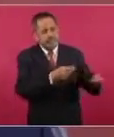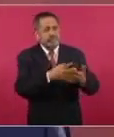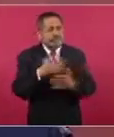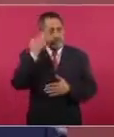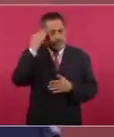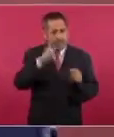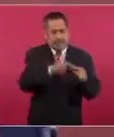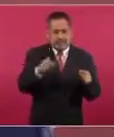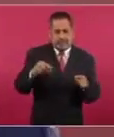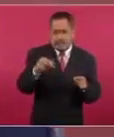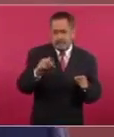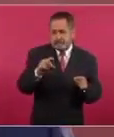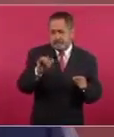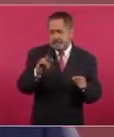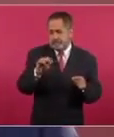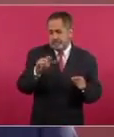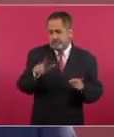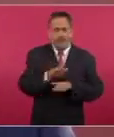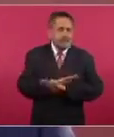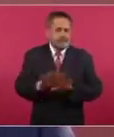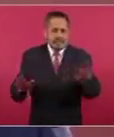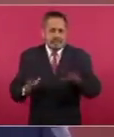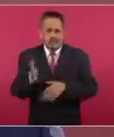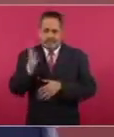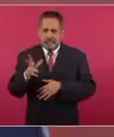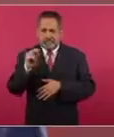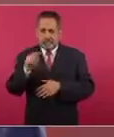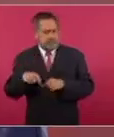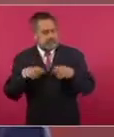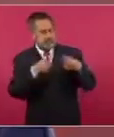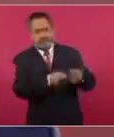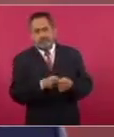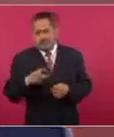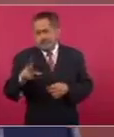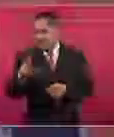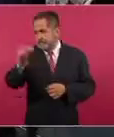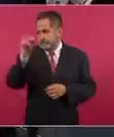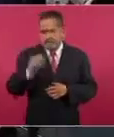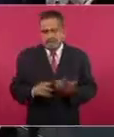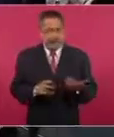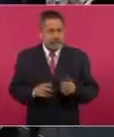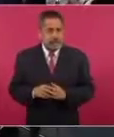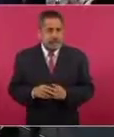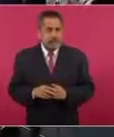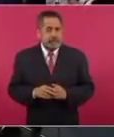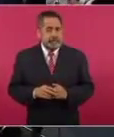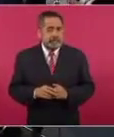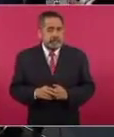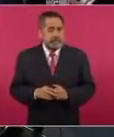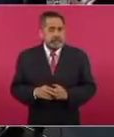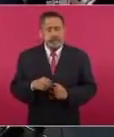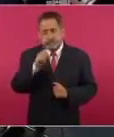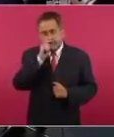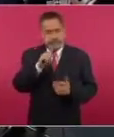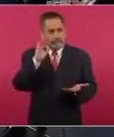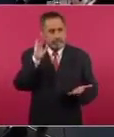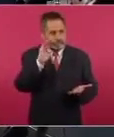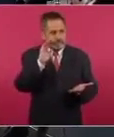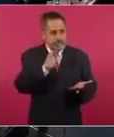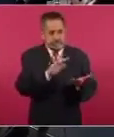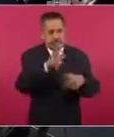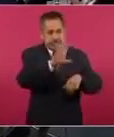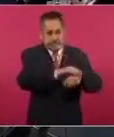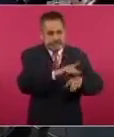entonces dijimos ya no incluso se han venido reduciendo las